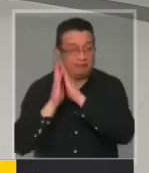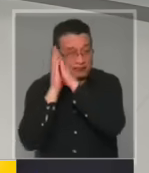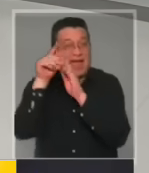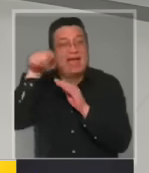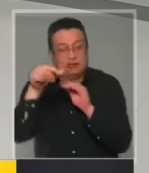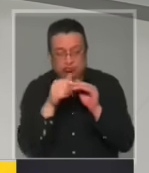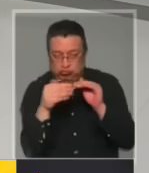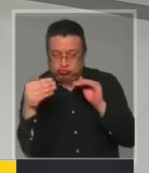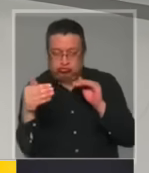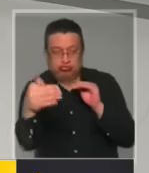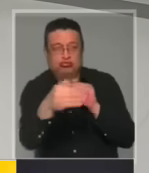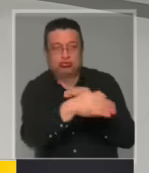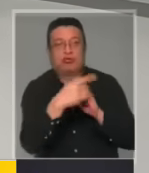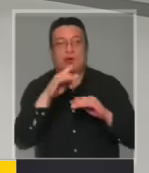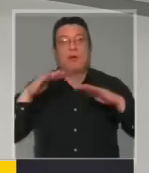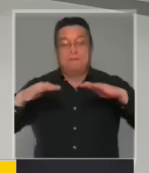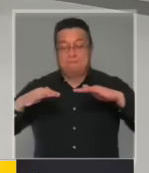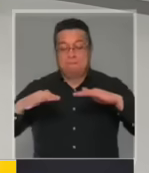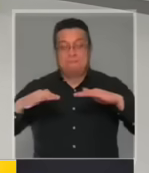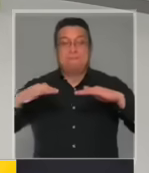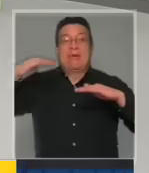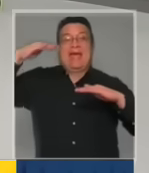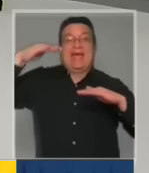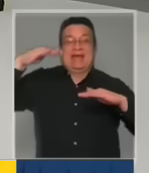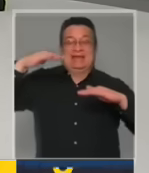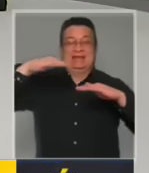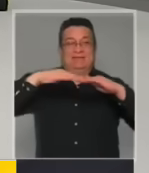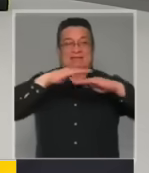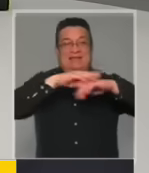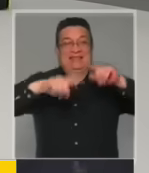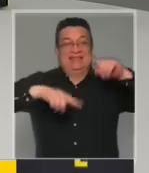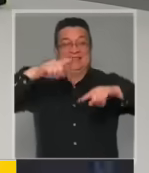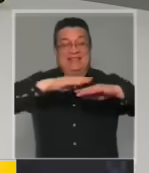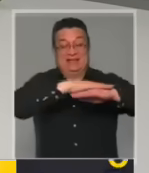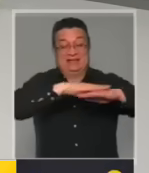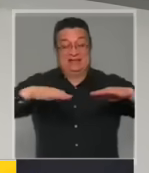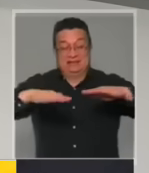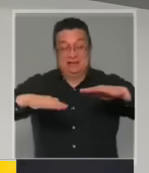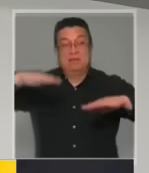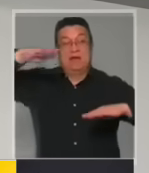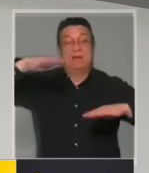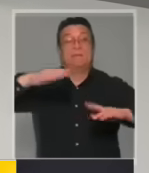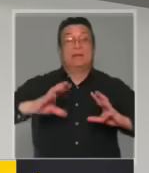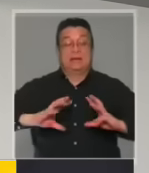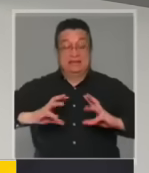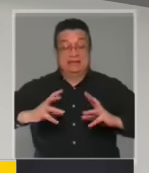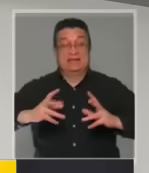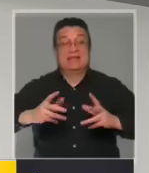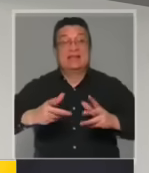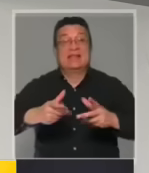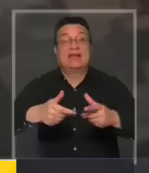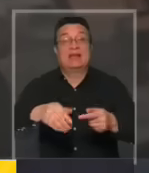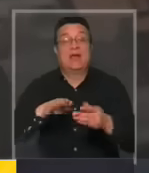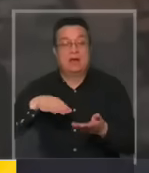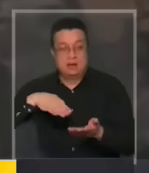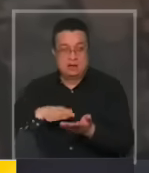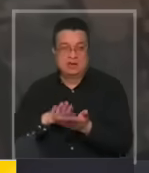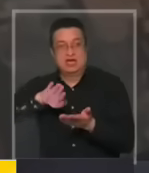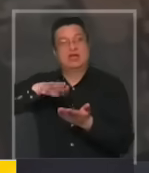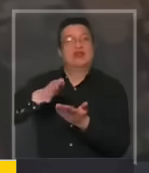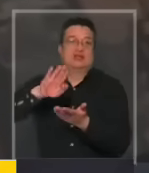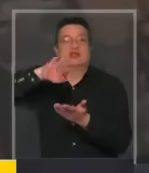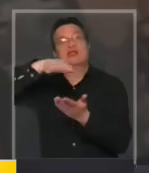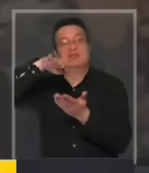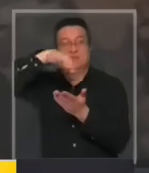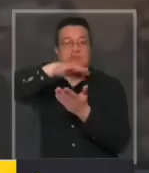más alta que el resto de la superficie y por lo tanto las tanquetas entraron en caminos que no están habituados para este tipo de vehículos